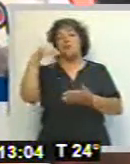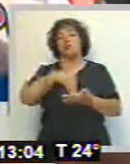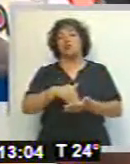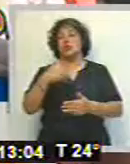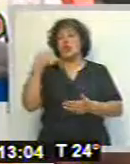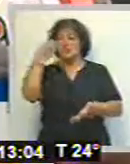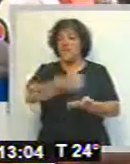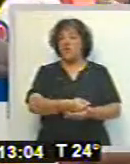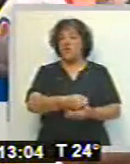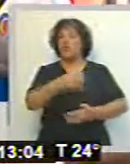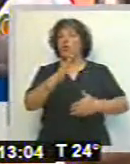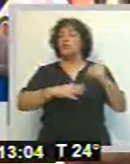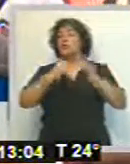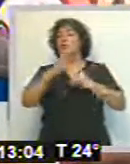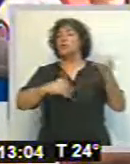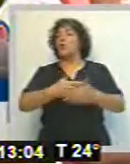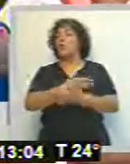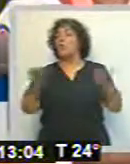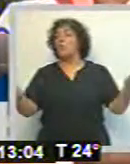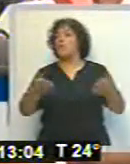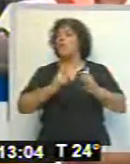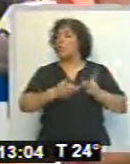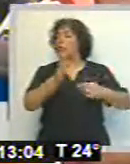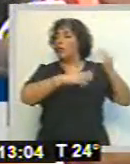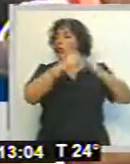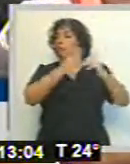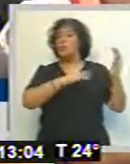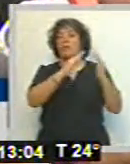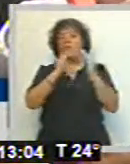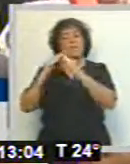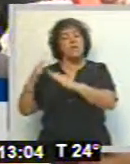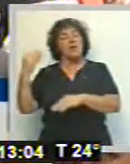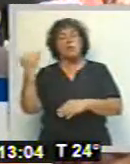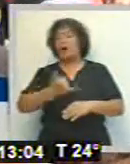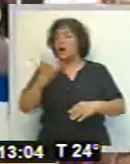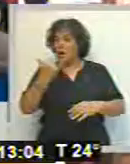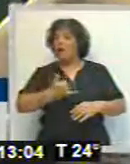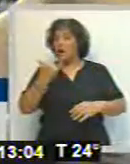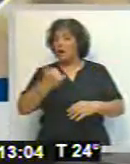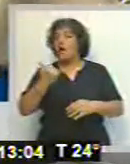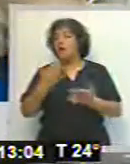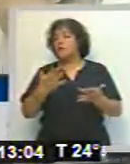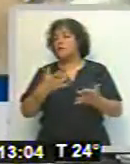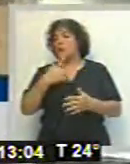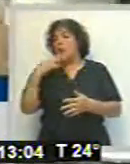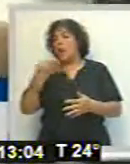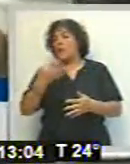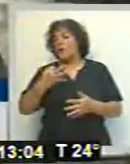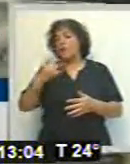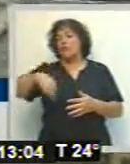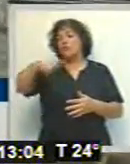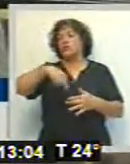de obra pública, donde vamos a seguir con la construcción de viviendas. Tenemos, la verdad, estamos